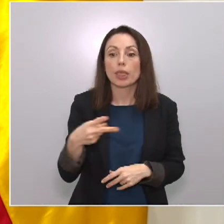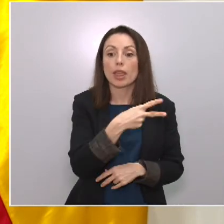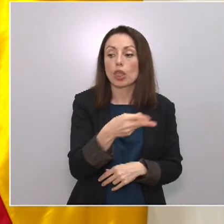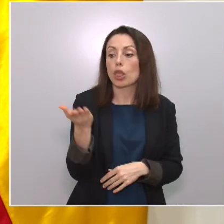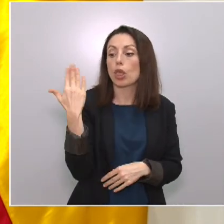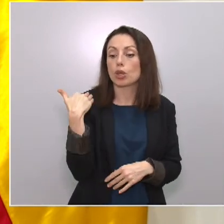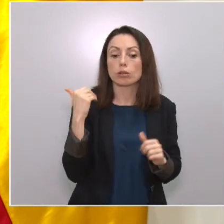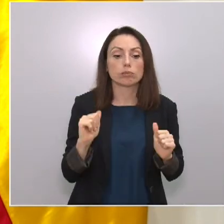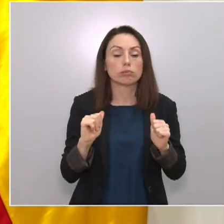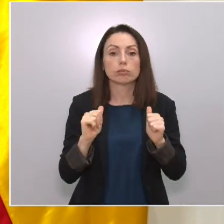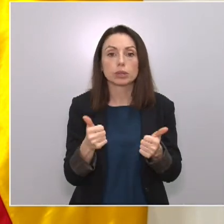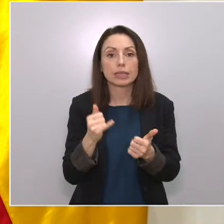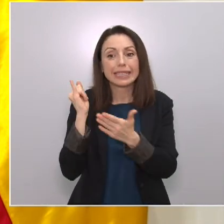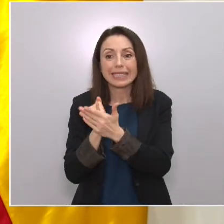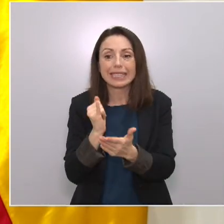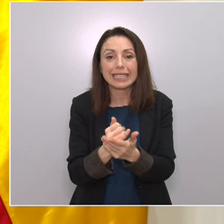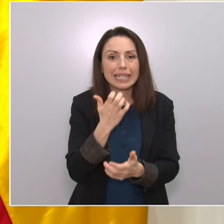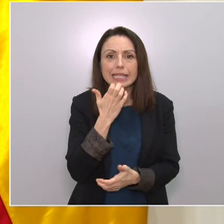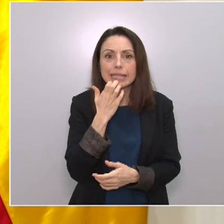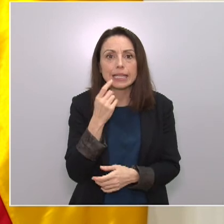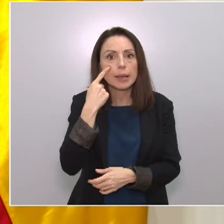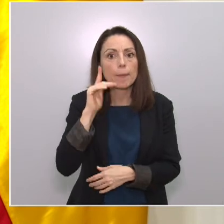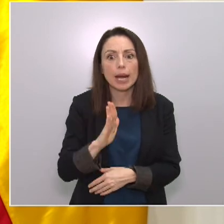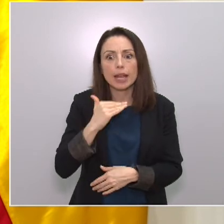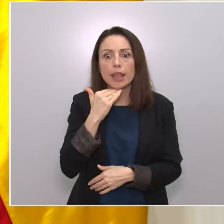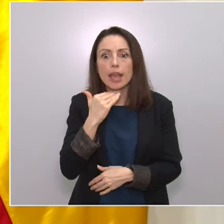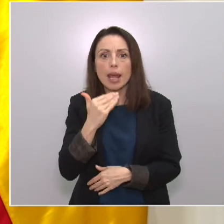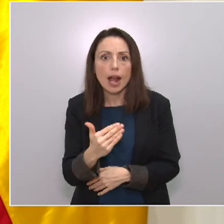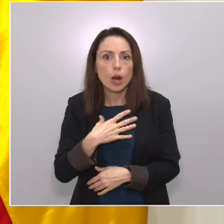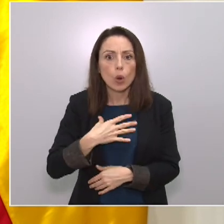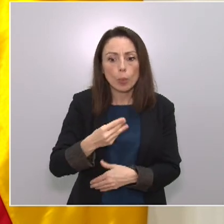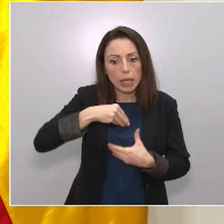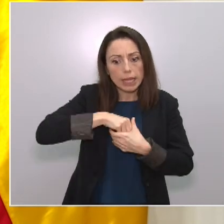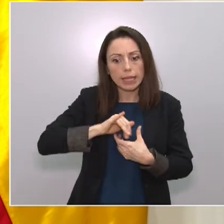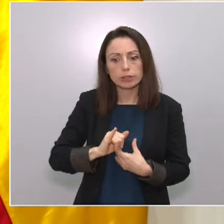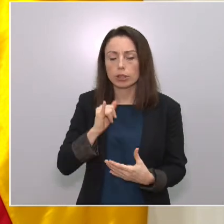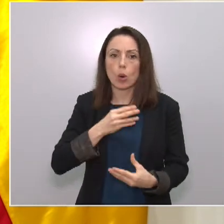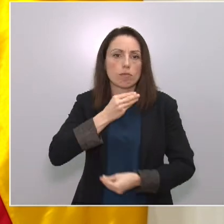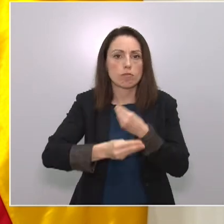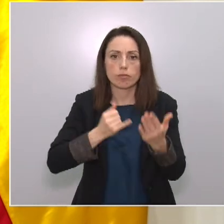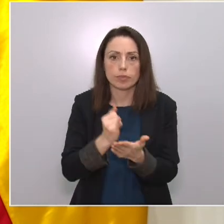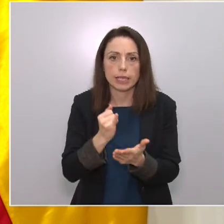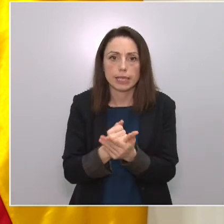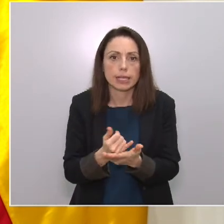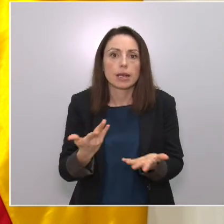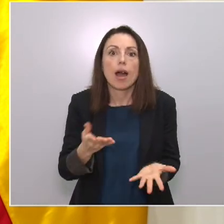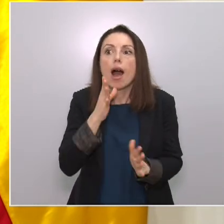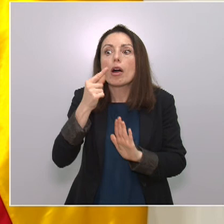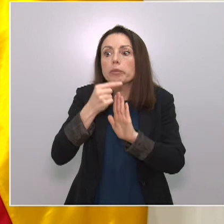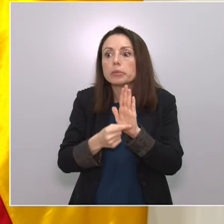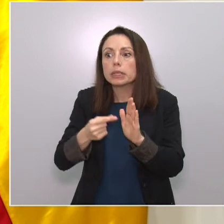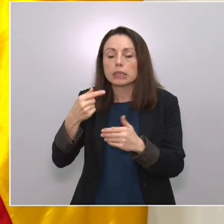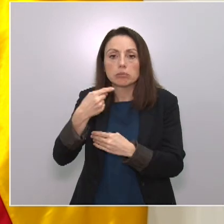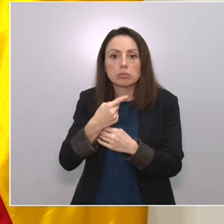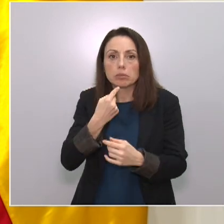hacen ya test a toda indicación. Toda la persona que tiene un caso posible se hace. Y no se hacen más porque no hay más indicaciones. Ahora mismo, creo que